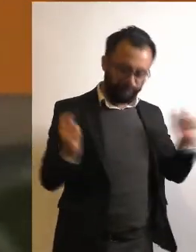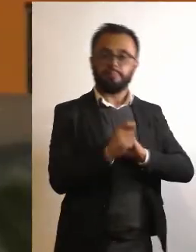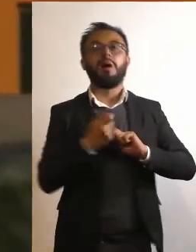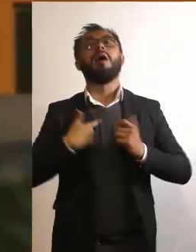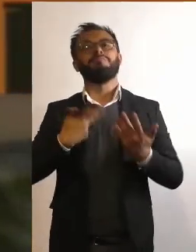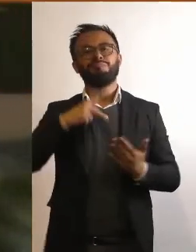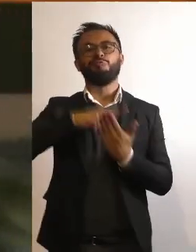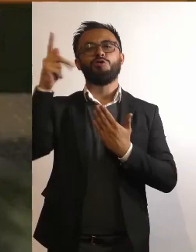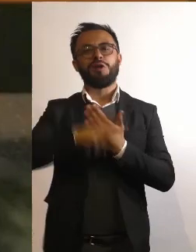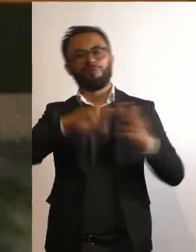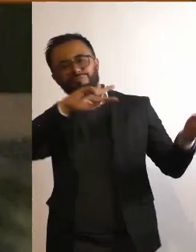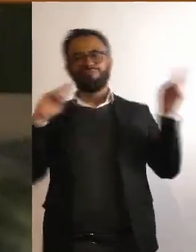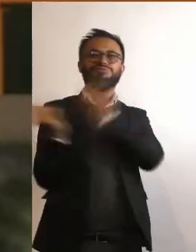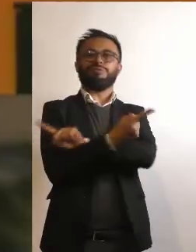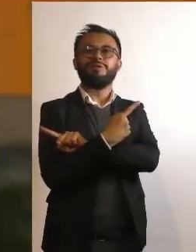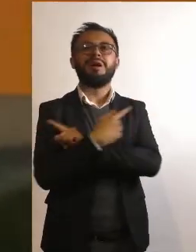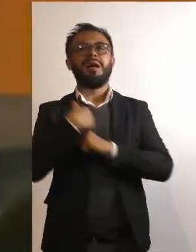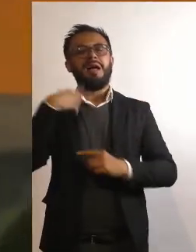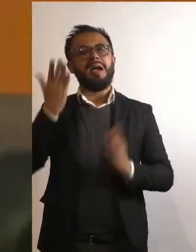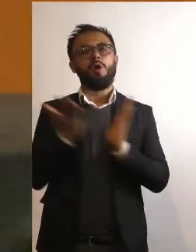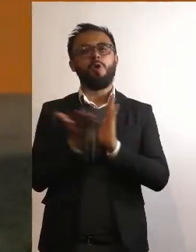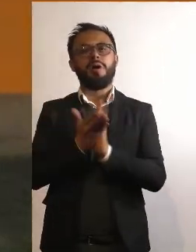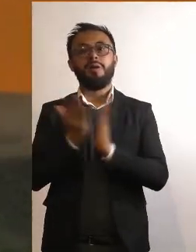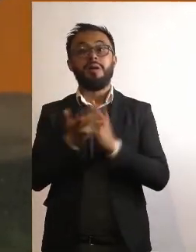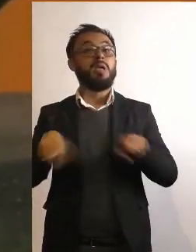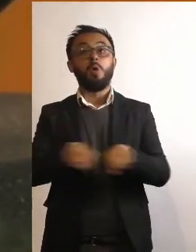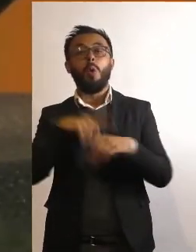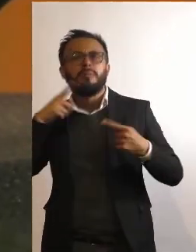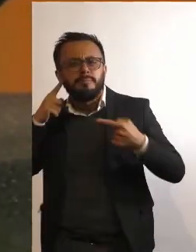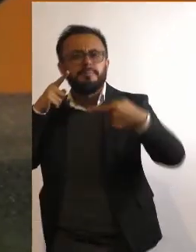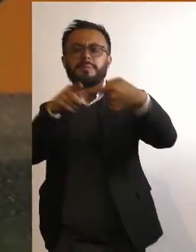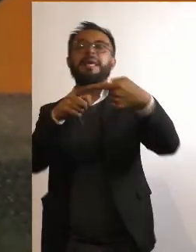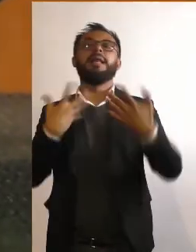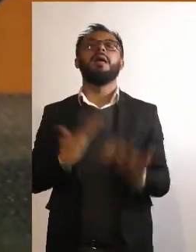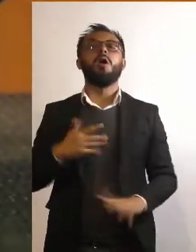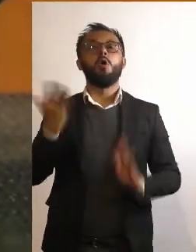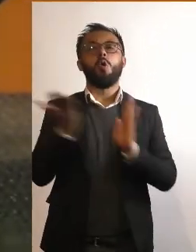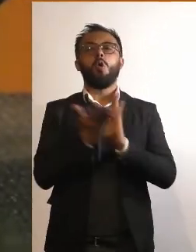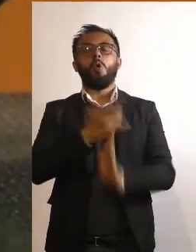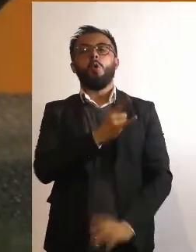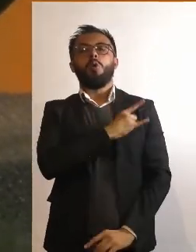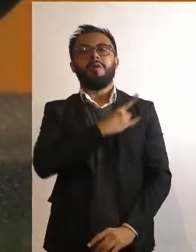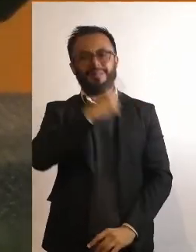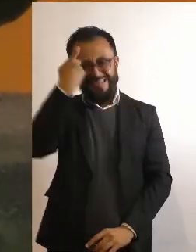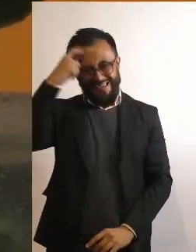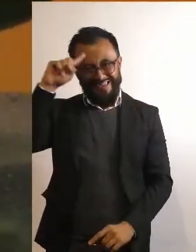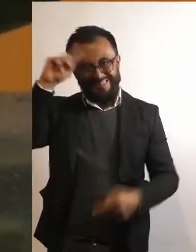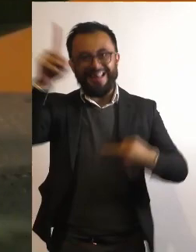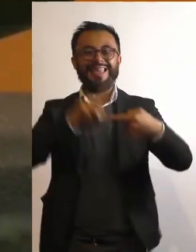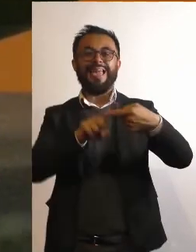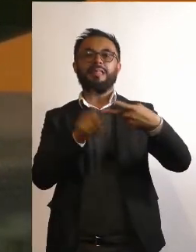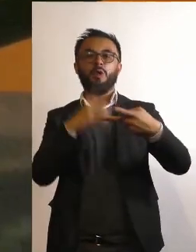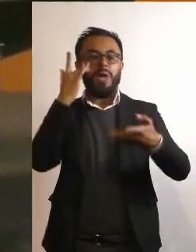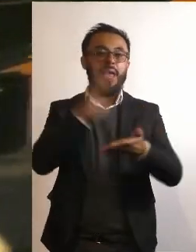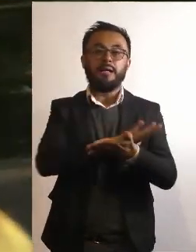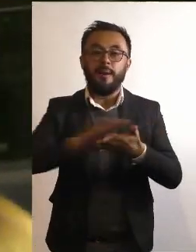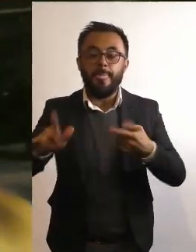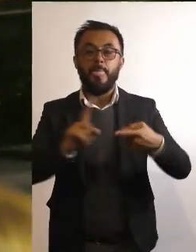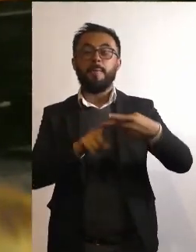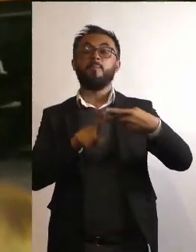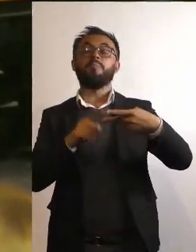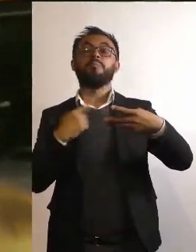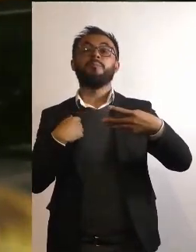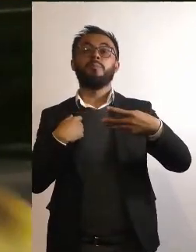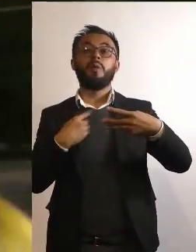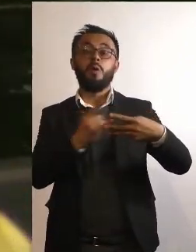por supuesto tiene que ver con una universidad inteligente y ubicua, que tiene que ver con los formatos de educación que vamos a tener, y al mismo